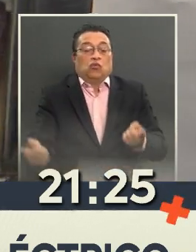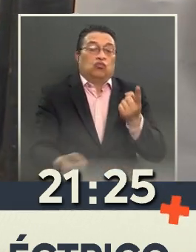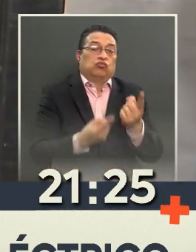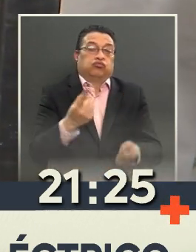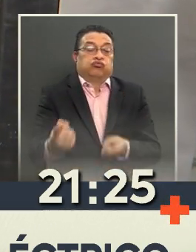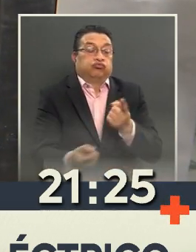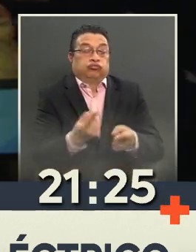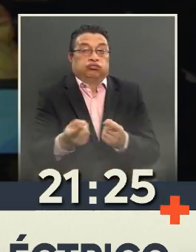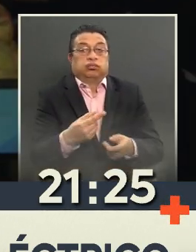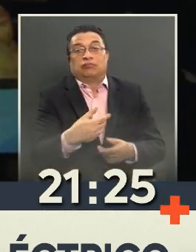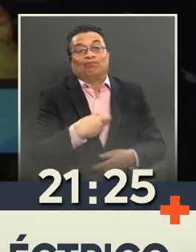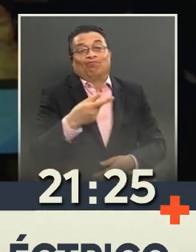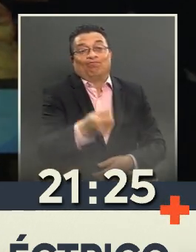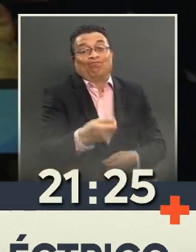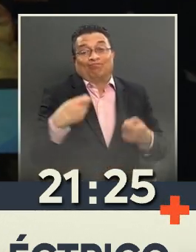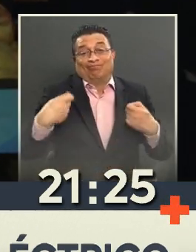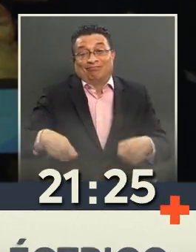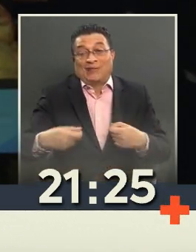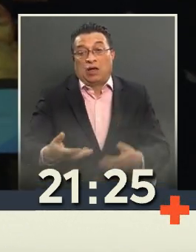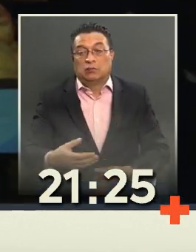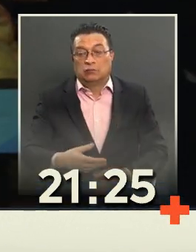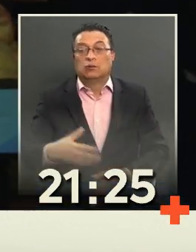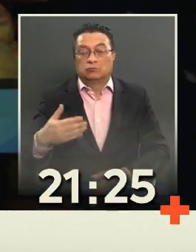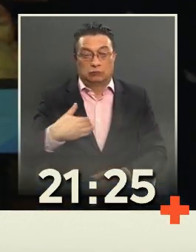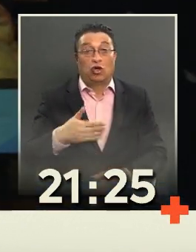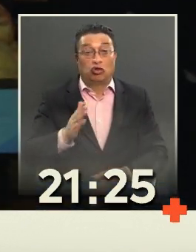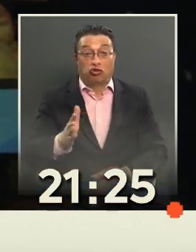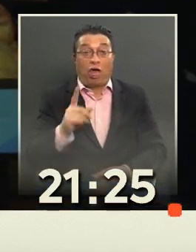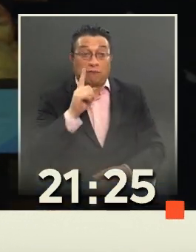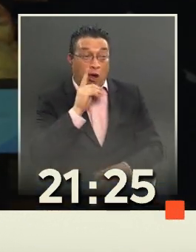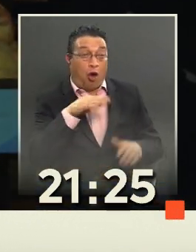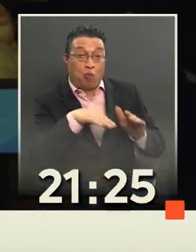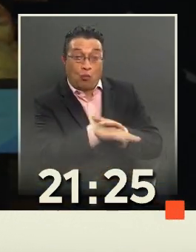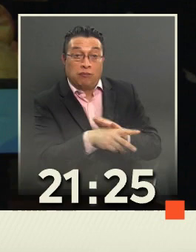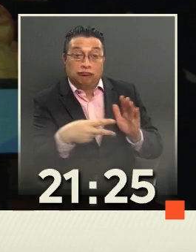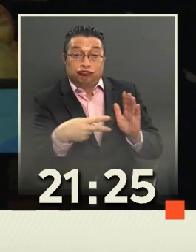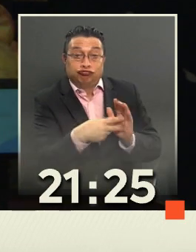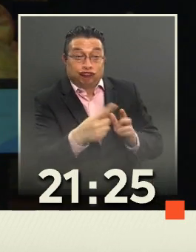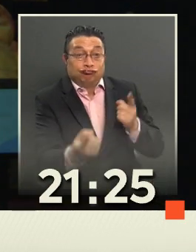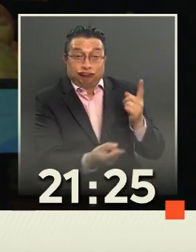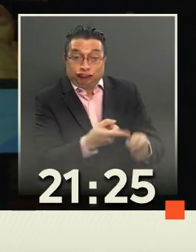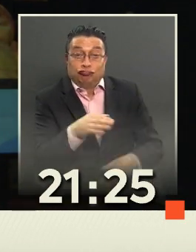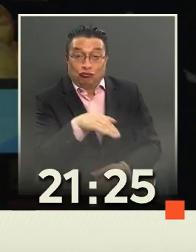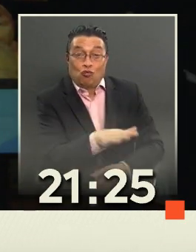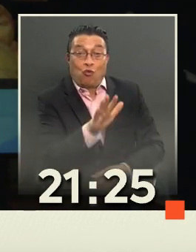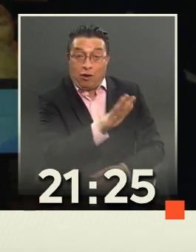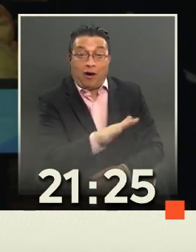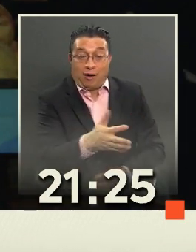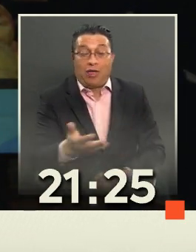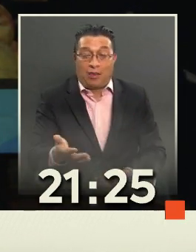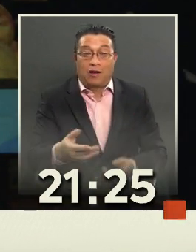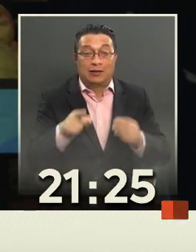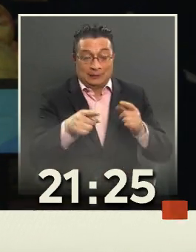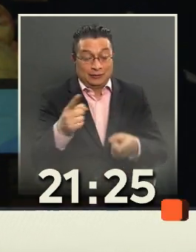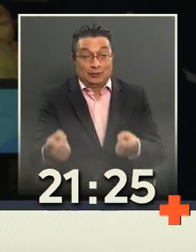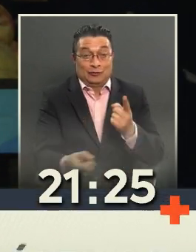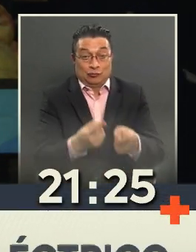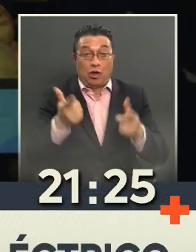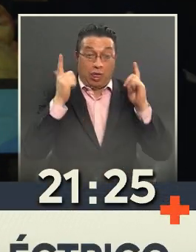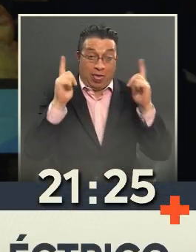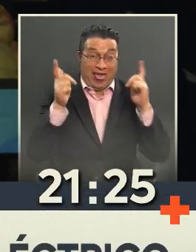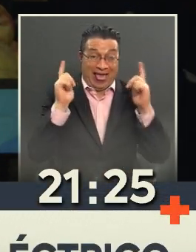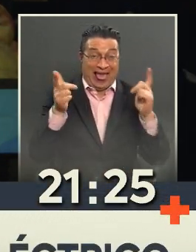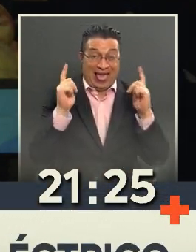perder mercadería. De hecho, creo que todavía lo tengo por ahí. Sí. Oye, y ese generador metía mucho ruido, ¿no? Era